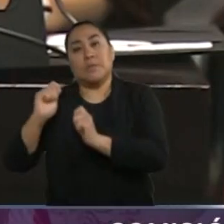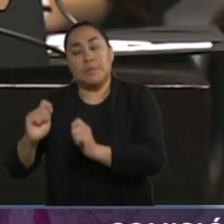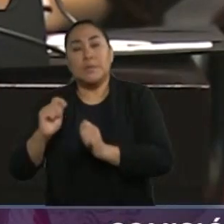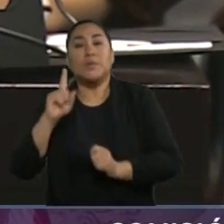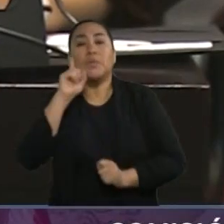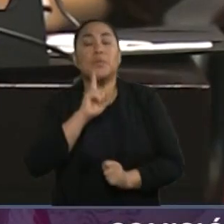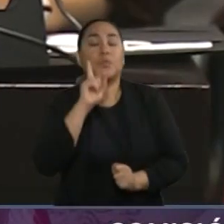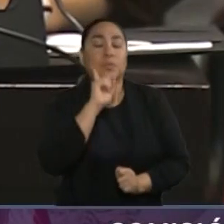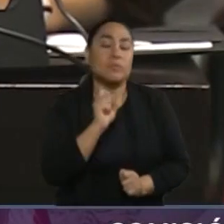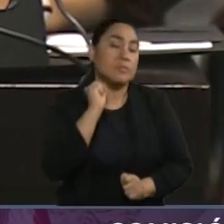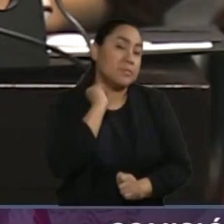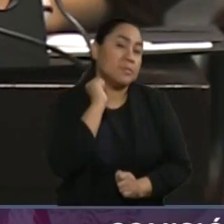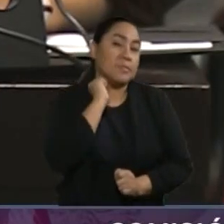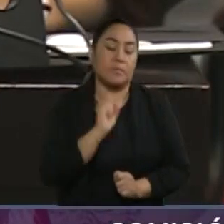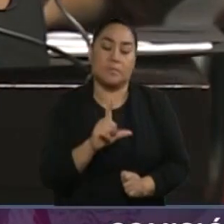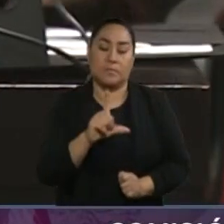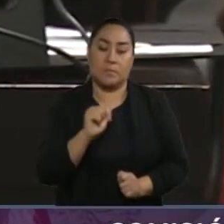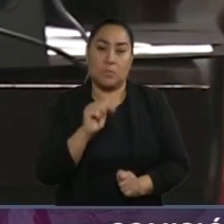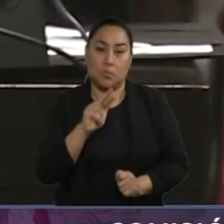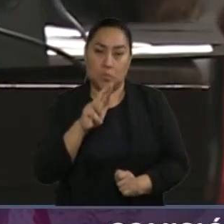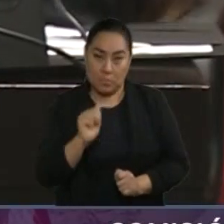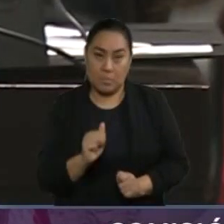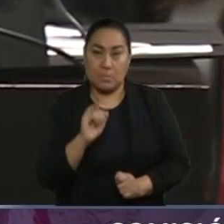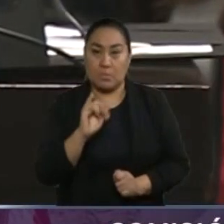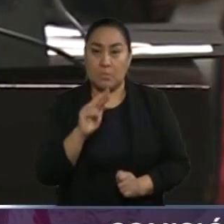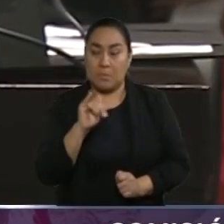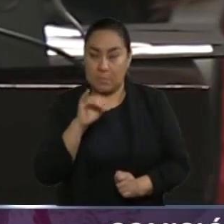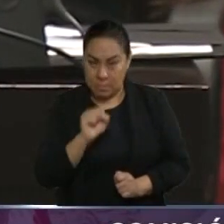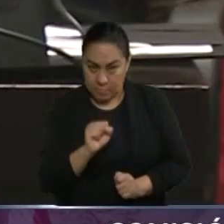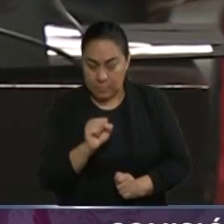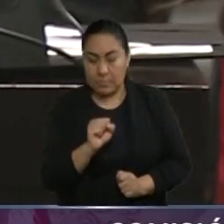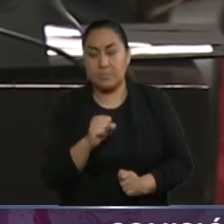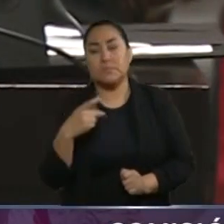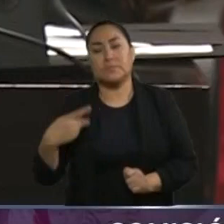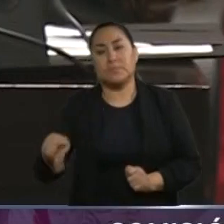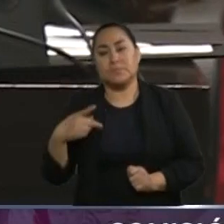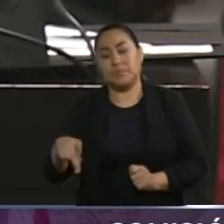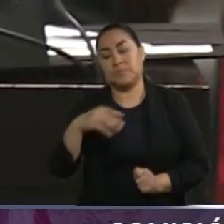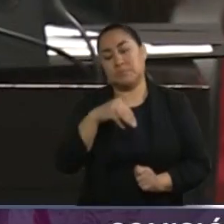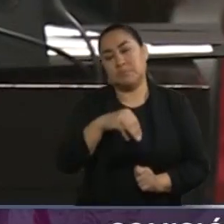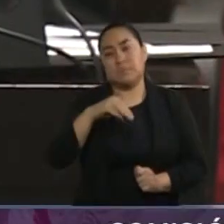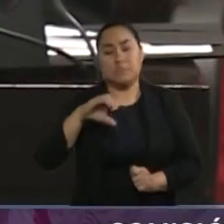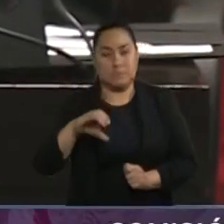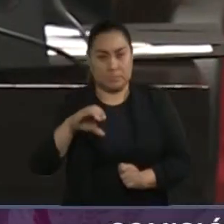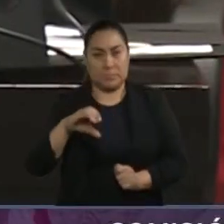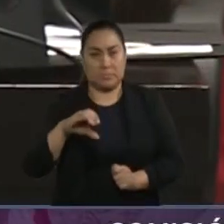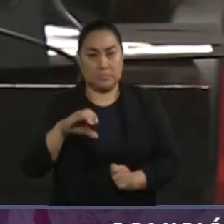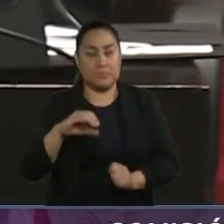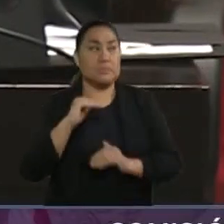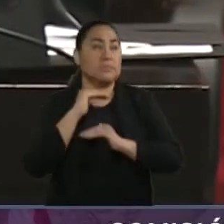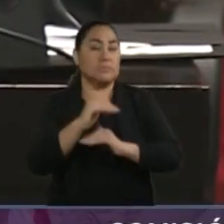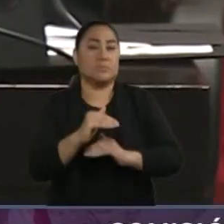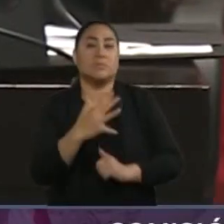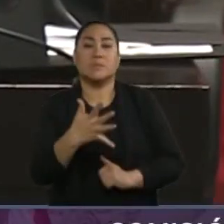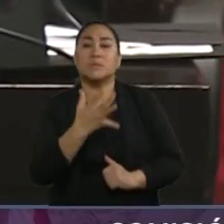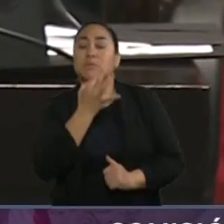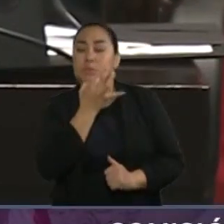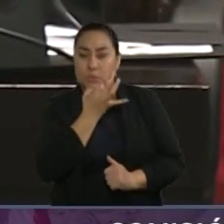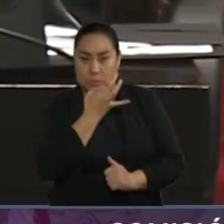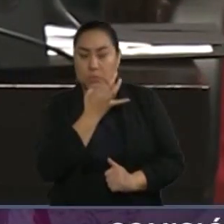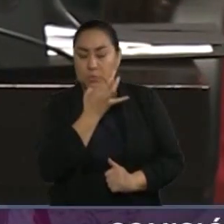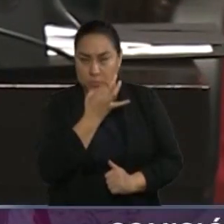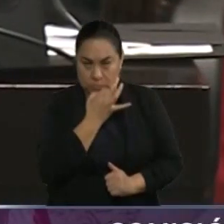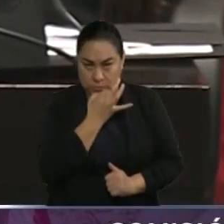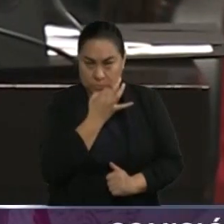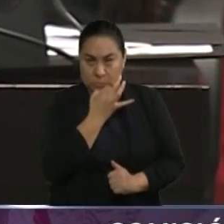la senadora Laura iraí vallesteros Mancilla de movimiento ciudadano hasta por 5 minutos toda